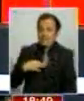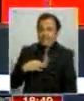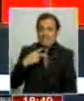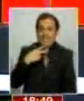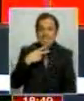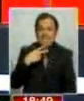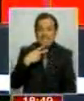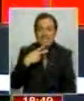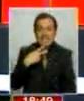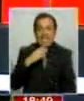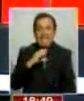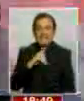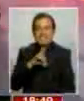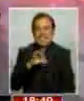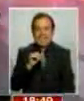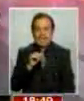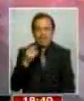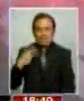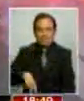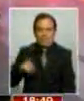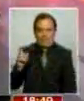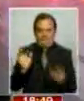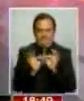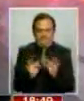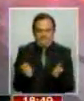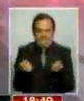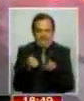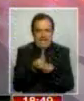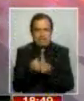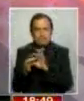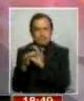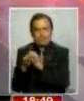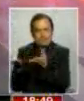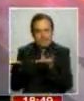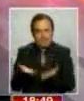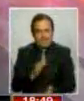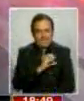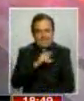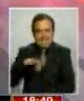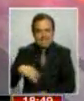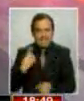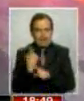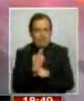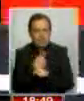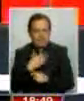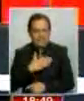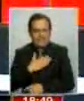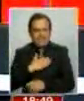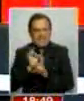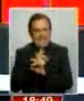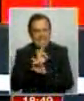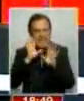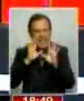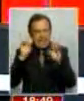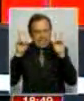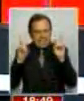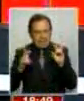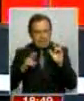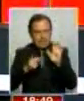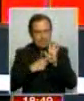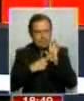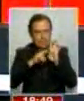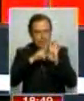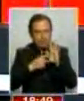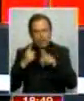de Hacienda, el dueño de la billetera fiscal, muchísimas gracias por estar aquí en CNN Chile conversando con nosotros, aclarando este tema de la reforma